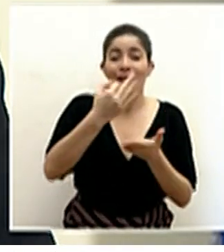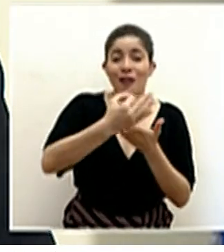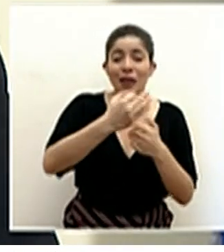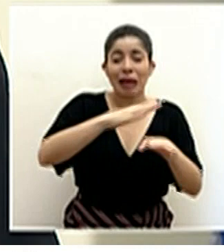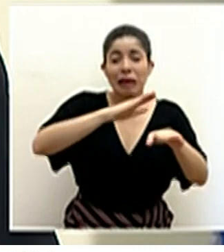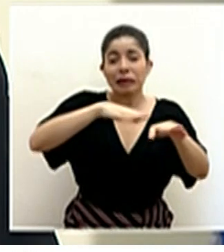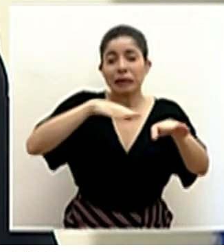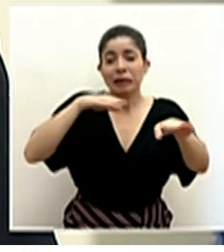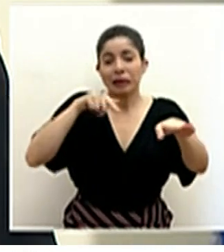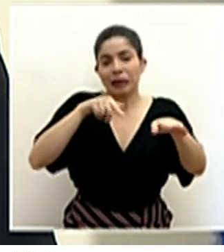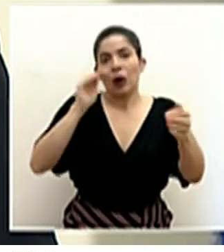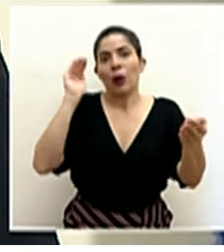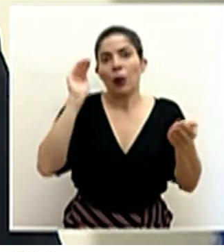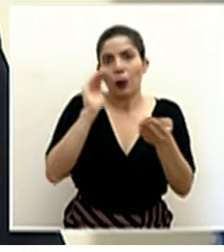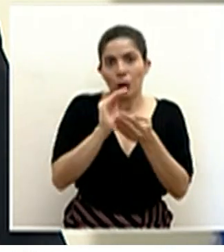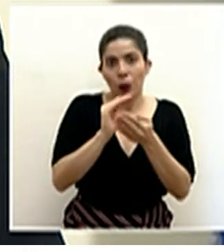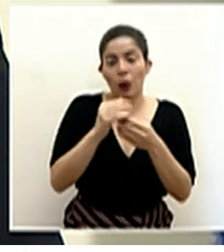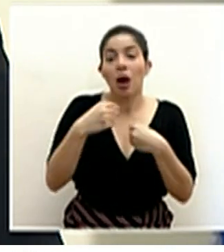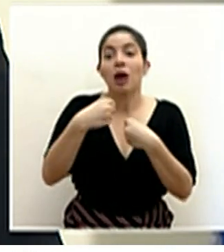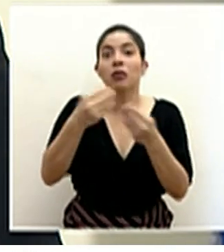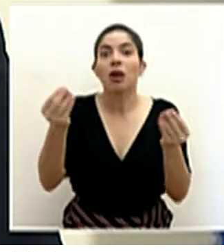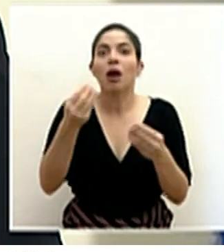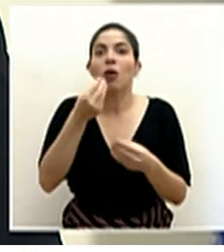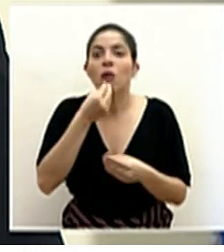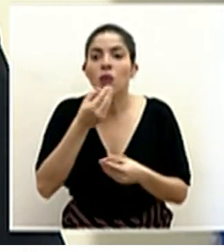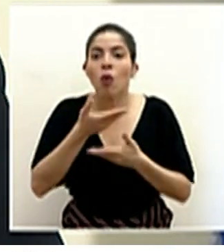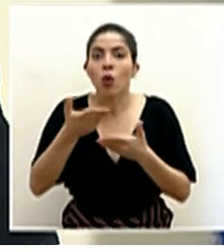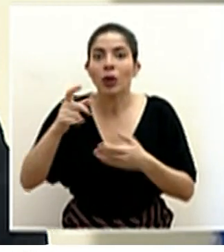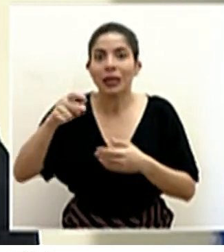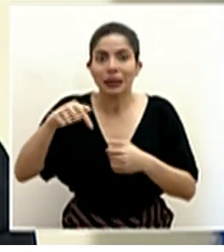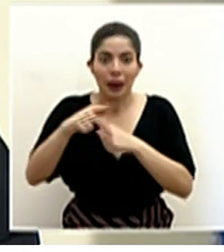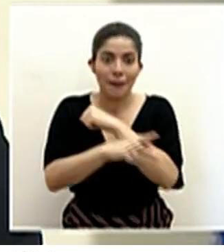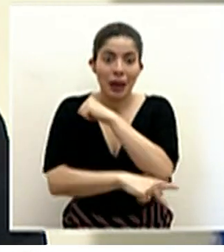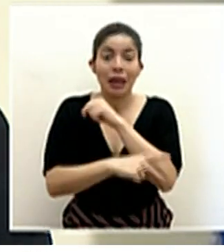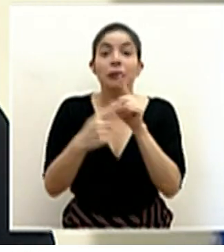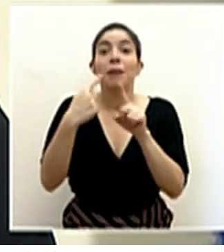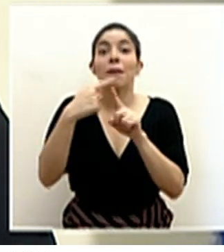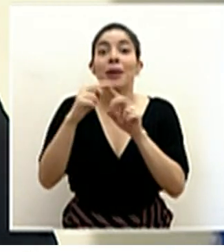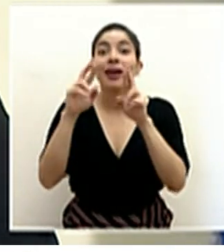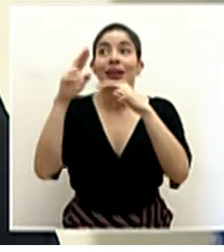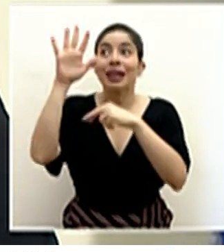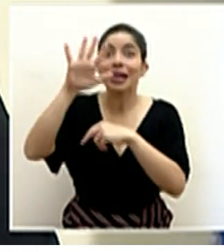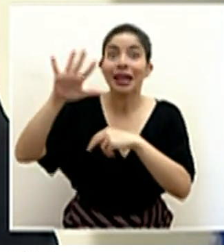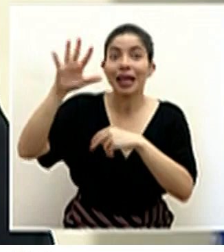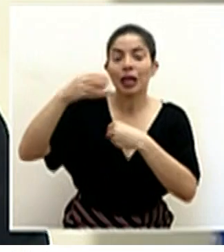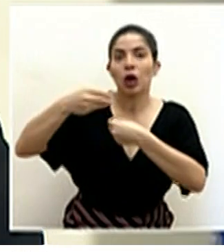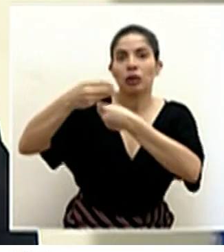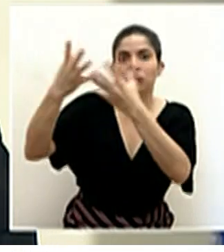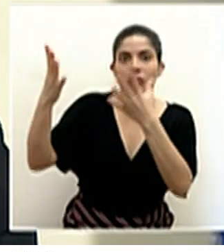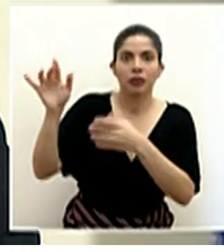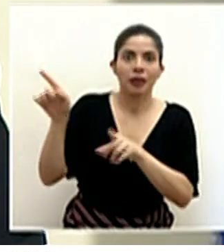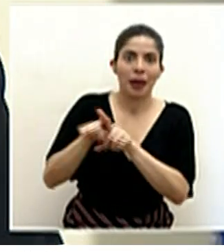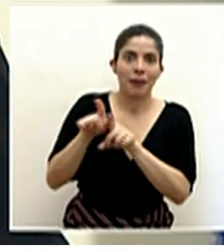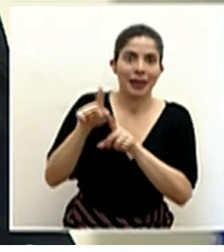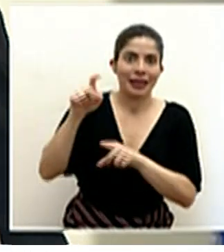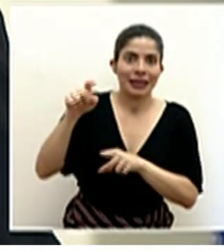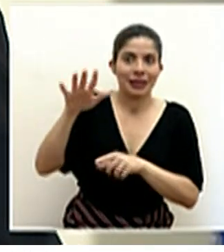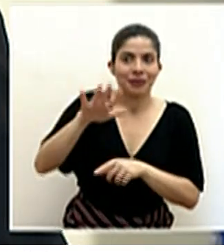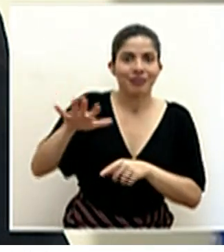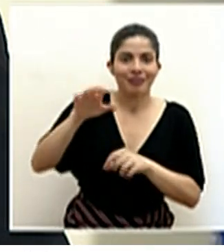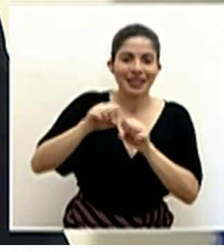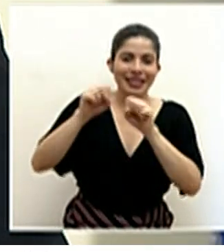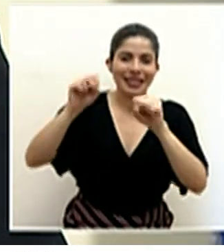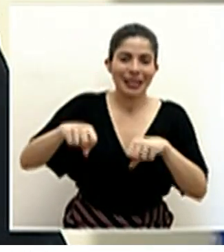fronteras, garantizar el abastecimiento no solamente de nuestro país, sino del resto de la región también como parte del sistema